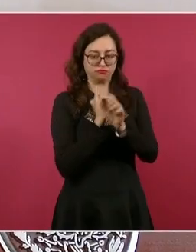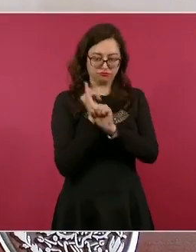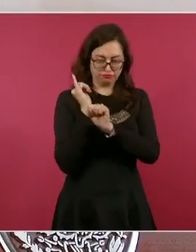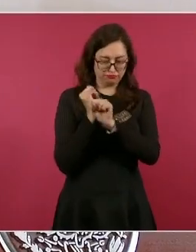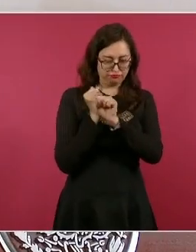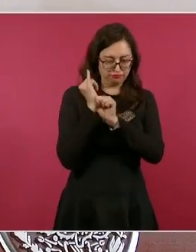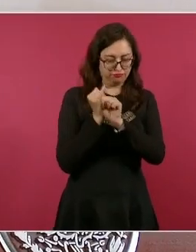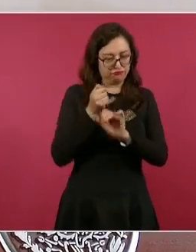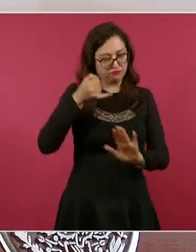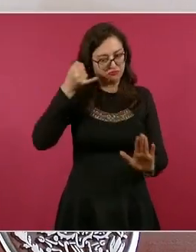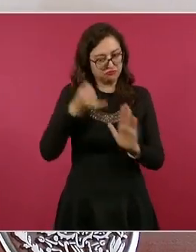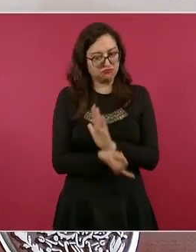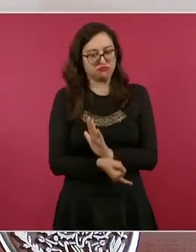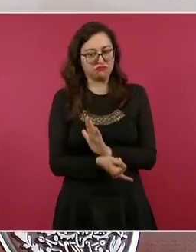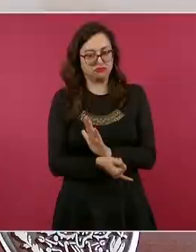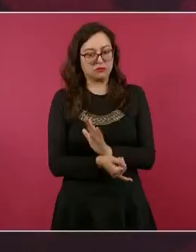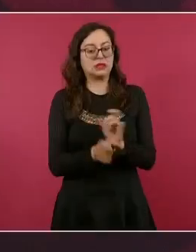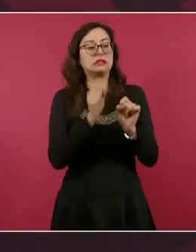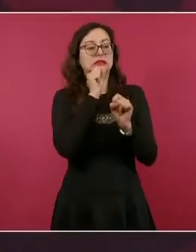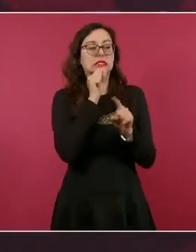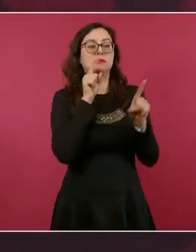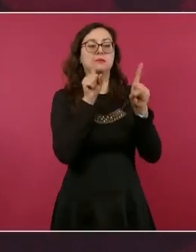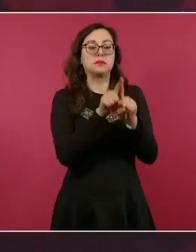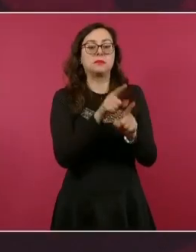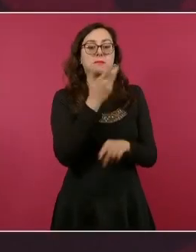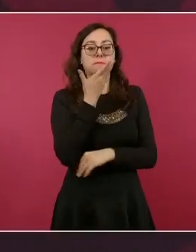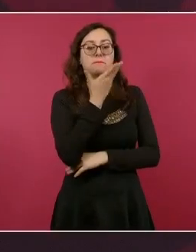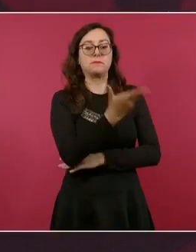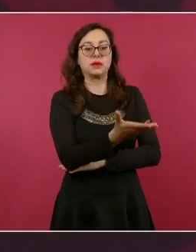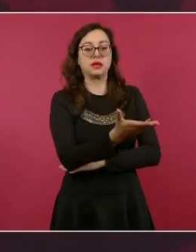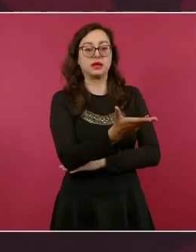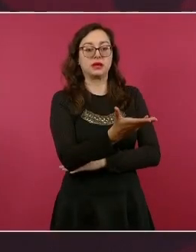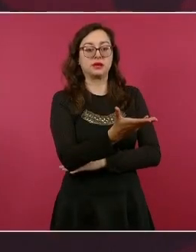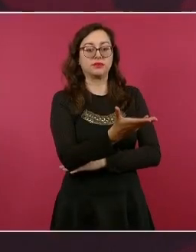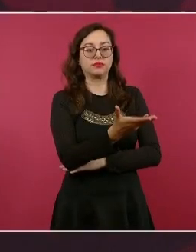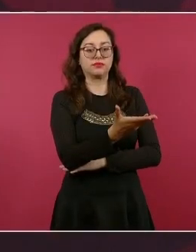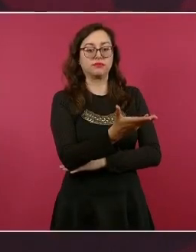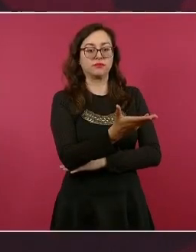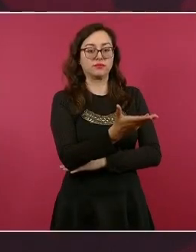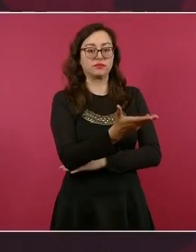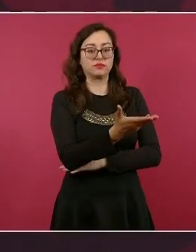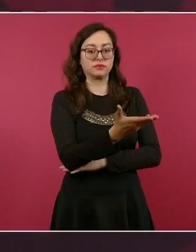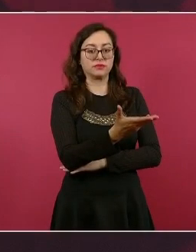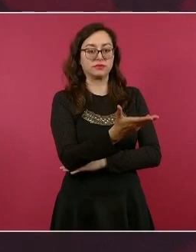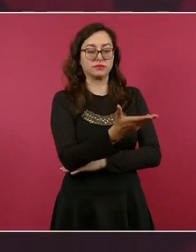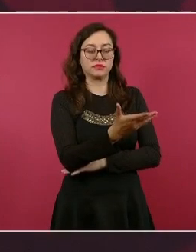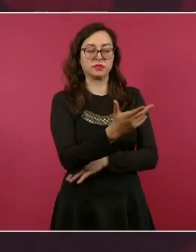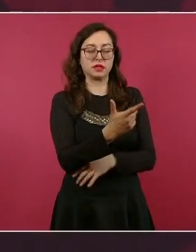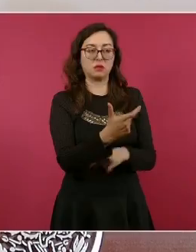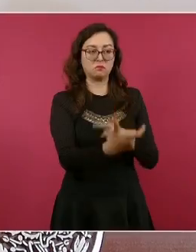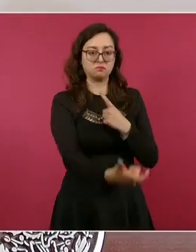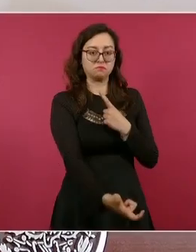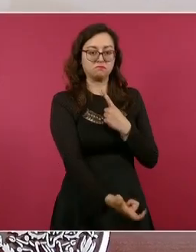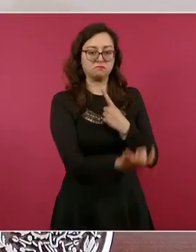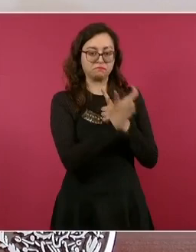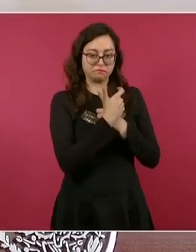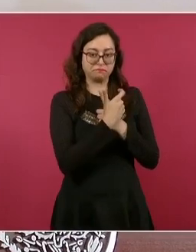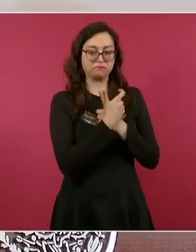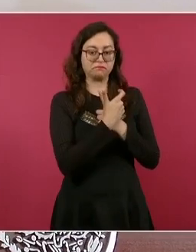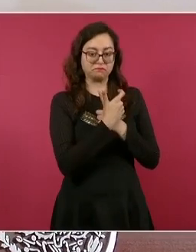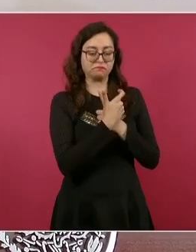investigara este asunto y también que fuesen ellos considerados